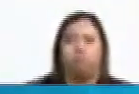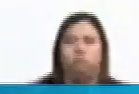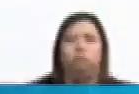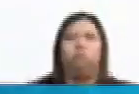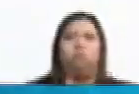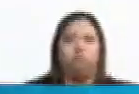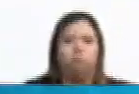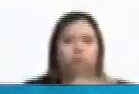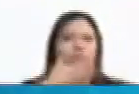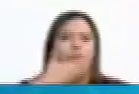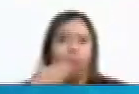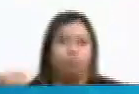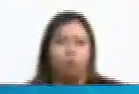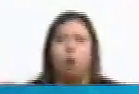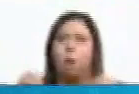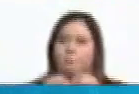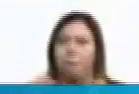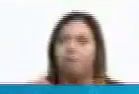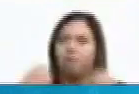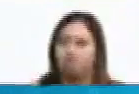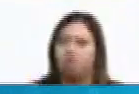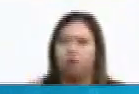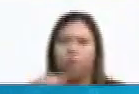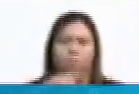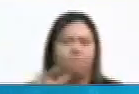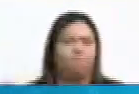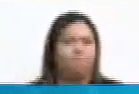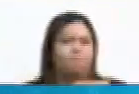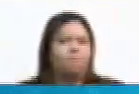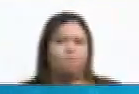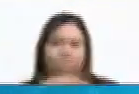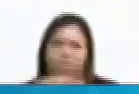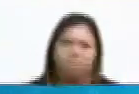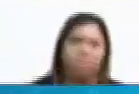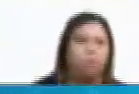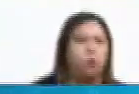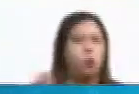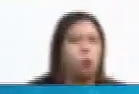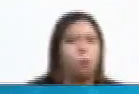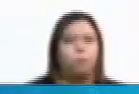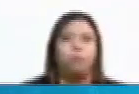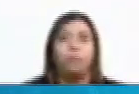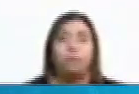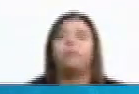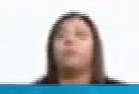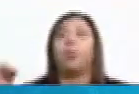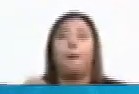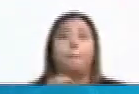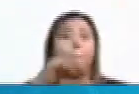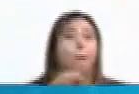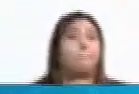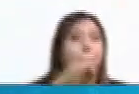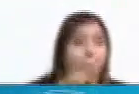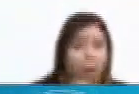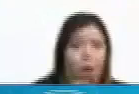cobertura y que llegue hasta las aldeas más remotas de nuestro